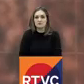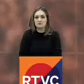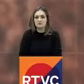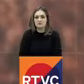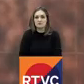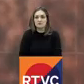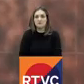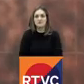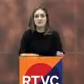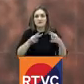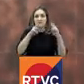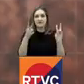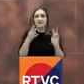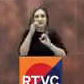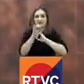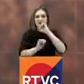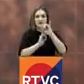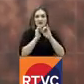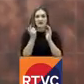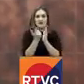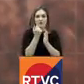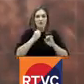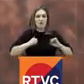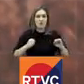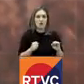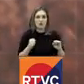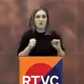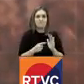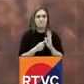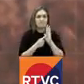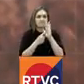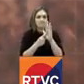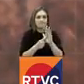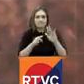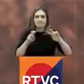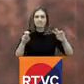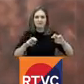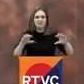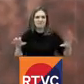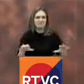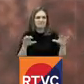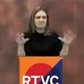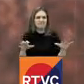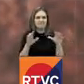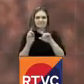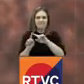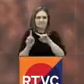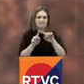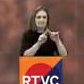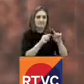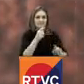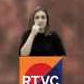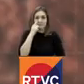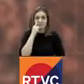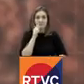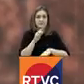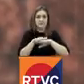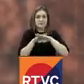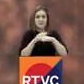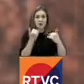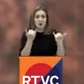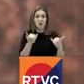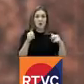La Feria Internacional del Libro de Bogotá avanza en medio de su intensa agenda de actividades. Atentos porque hoy hablamos